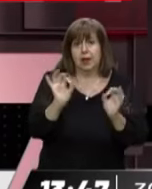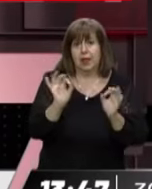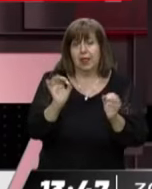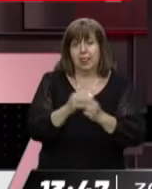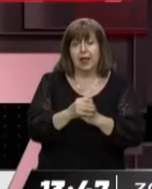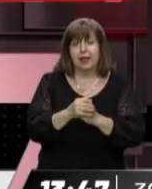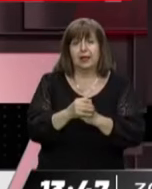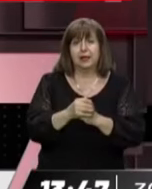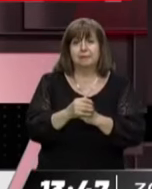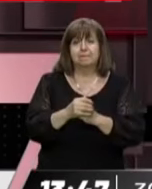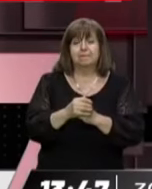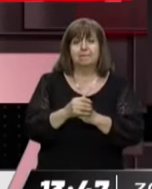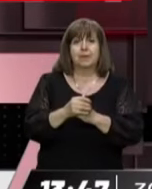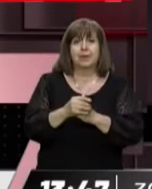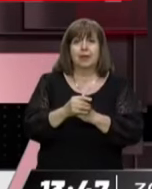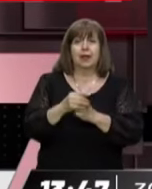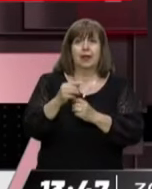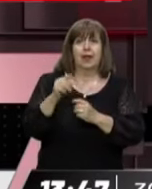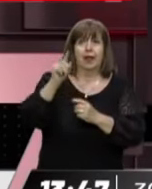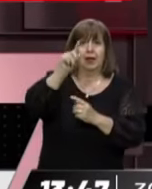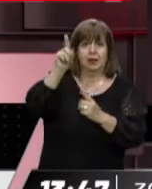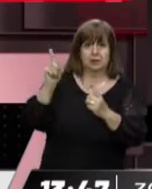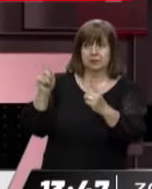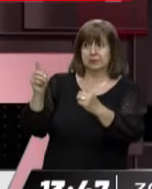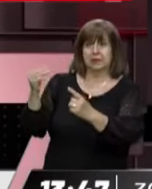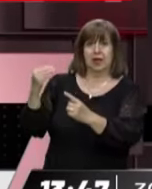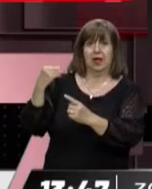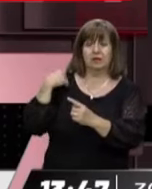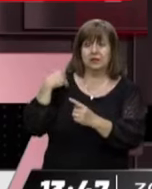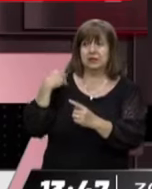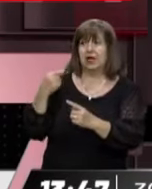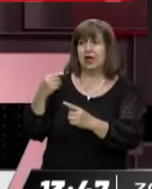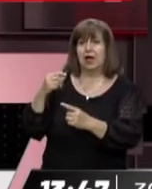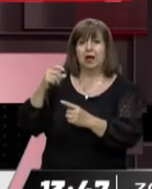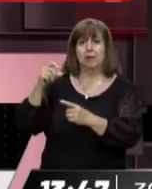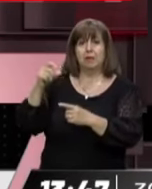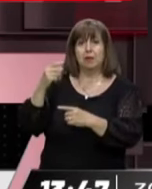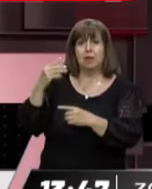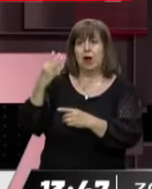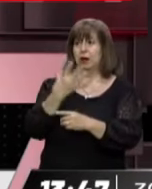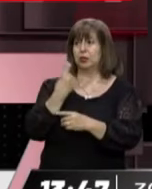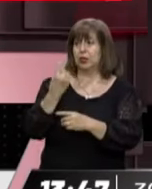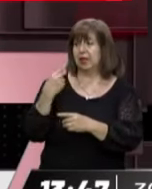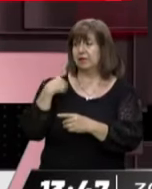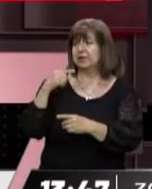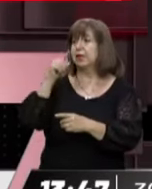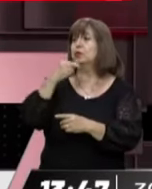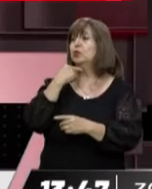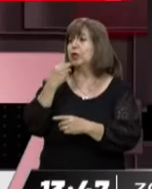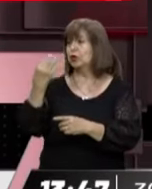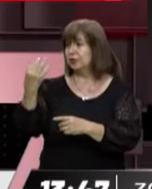Tenemos que confiar en lo que nos dicen de Cancillería, de que él se encuentra bien.